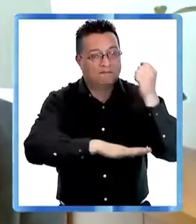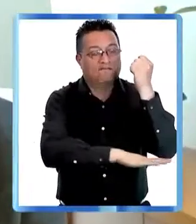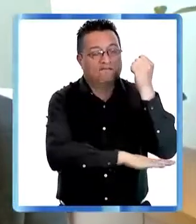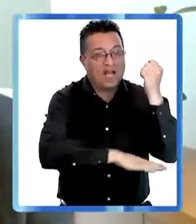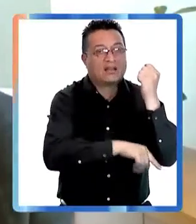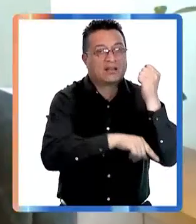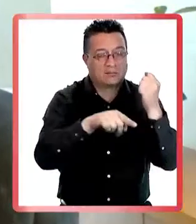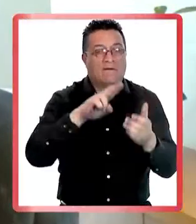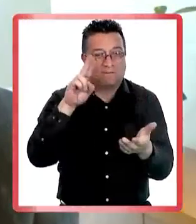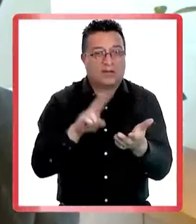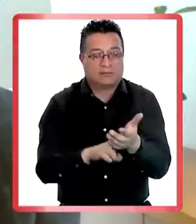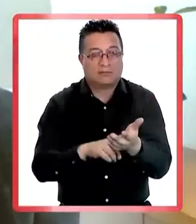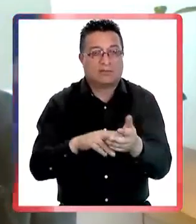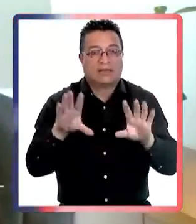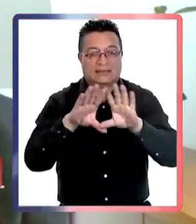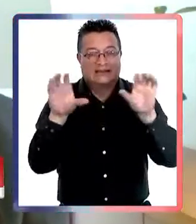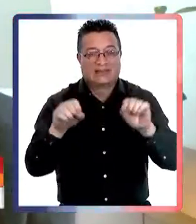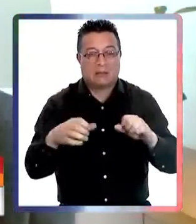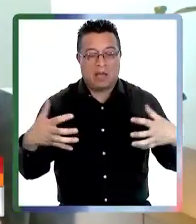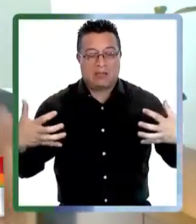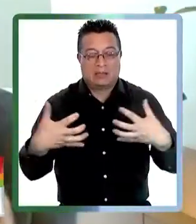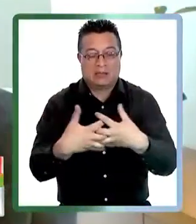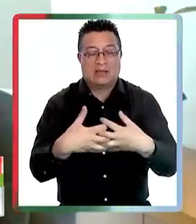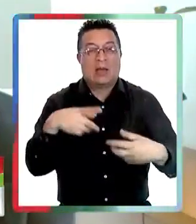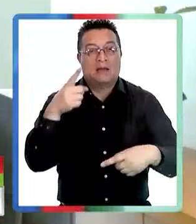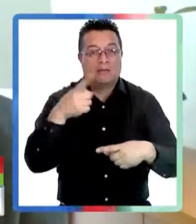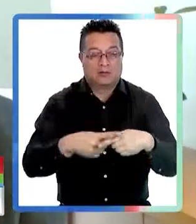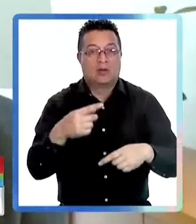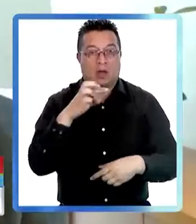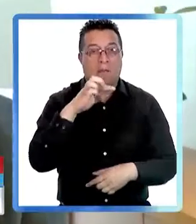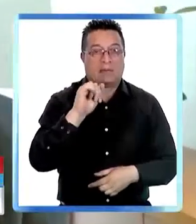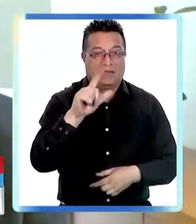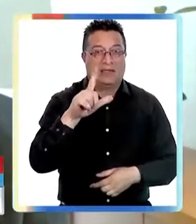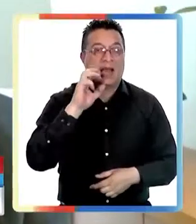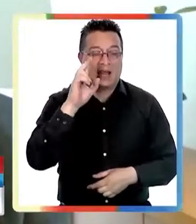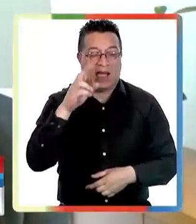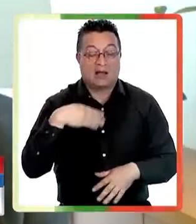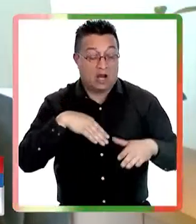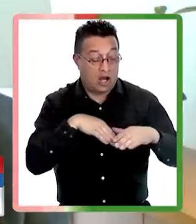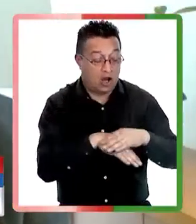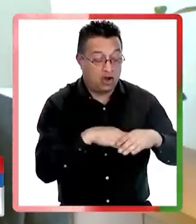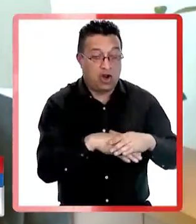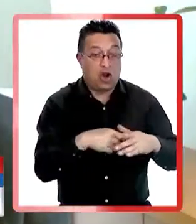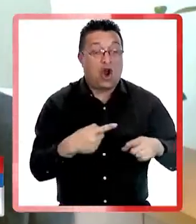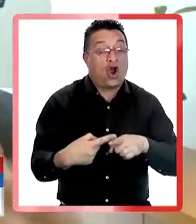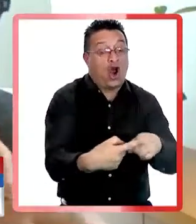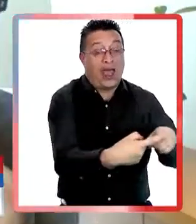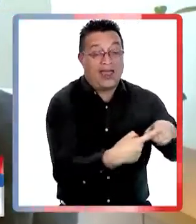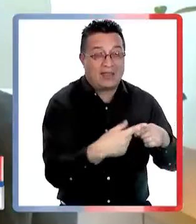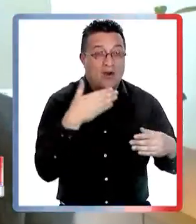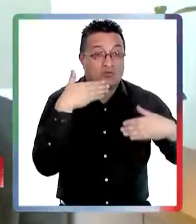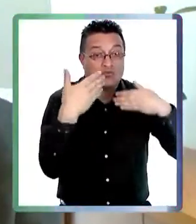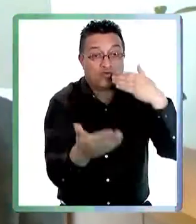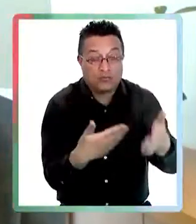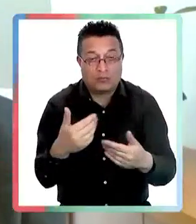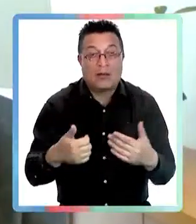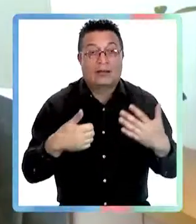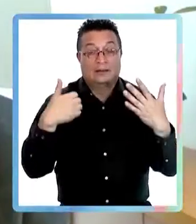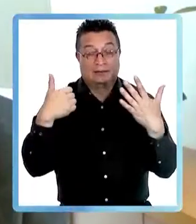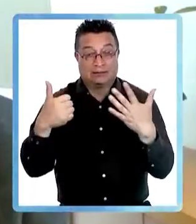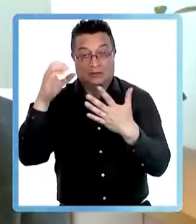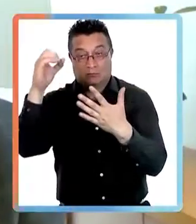un verdadero sistema mixto, porque se crea un pilar de ahorro colectivo solidario financiado con